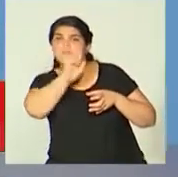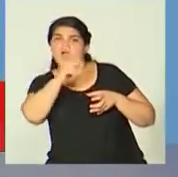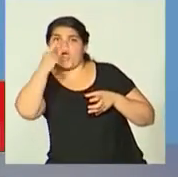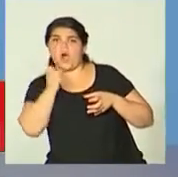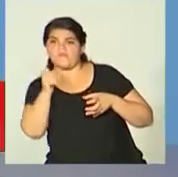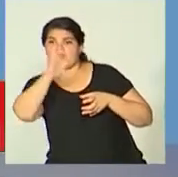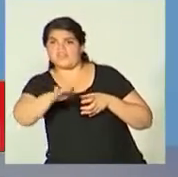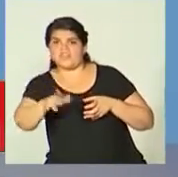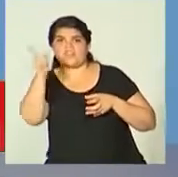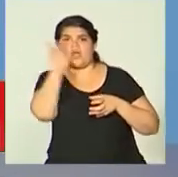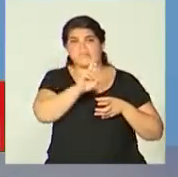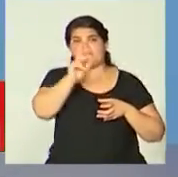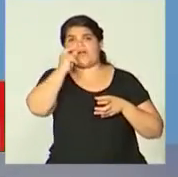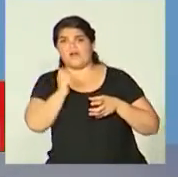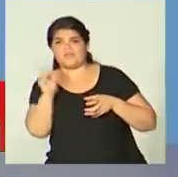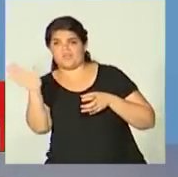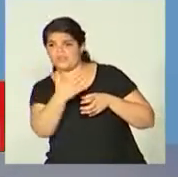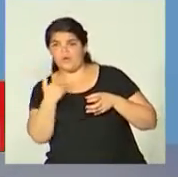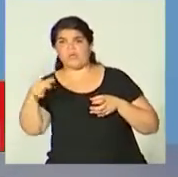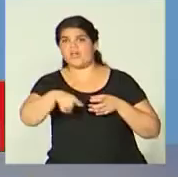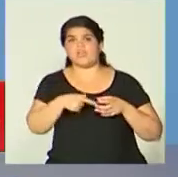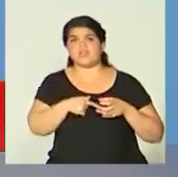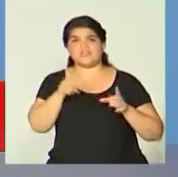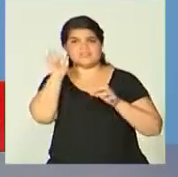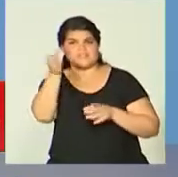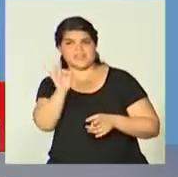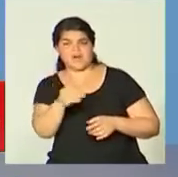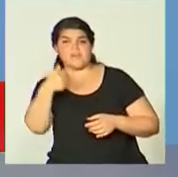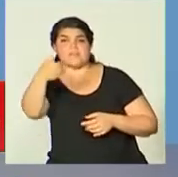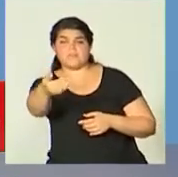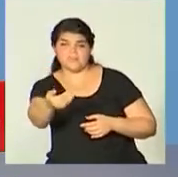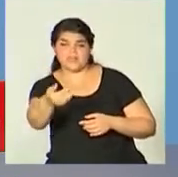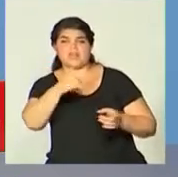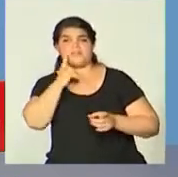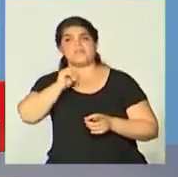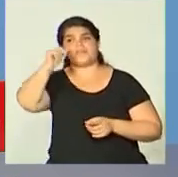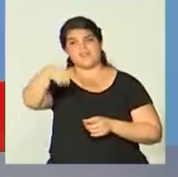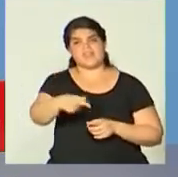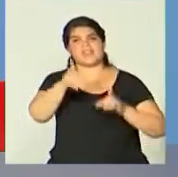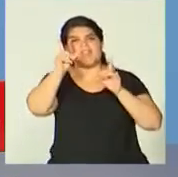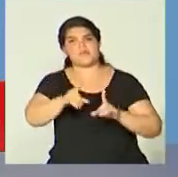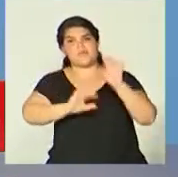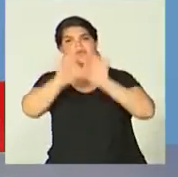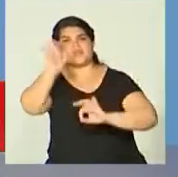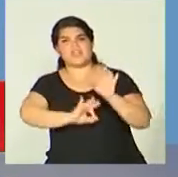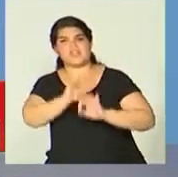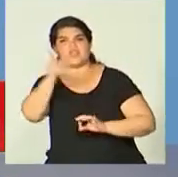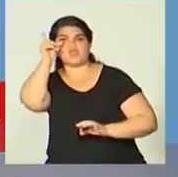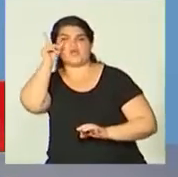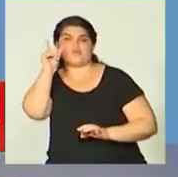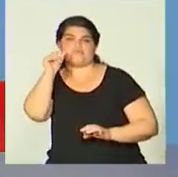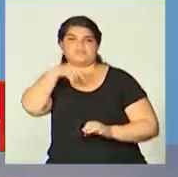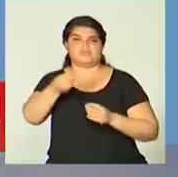niños niñas que se suman que se entusiasman mañana creo que es un objetivo también político la lucha desde la alegría desde el conflicto